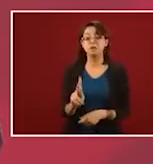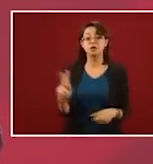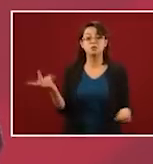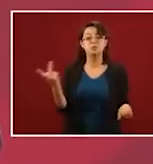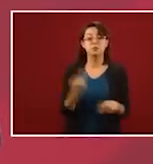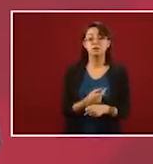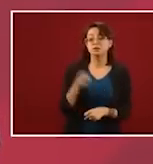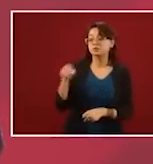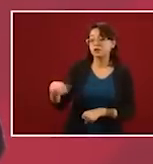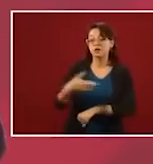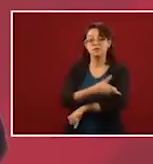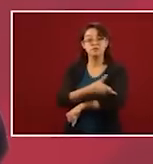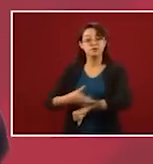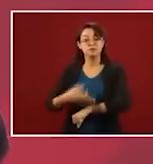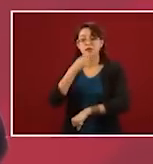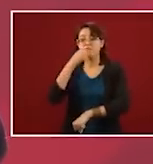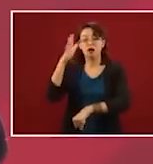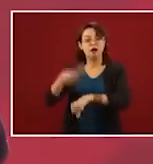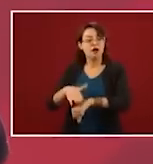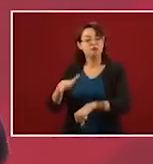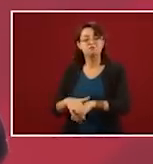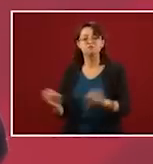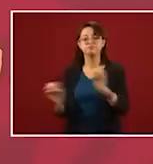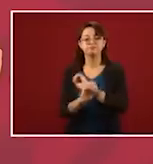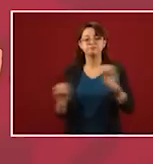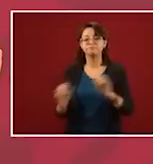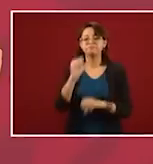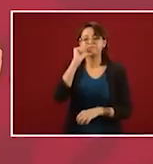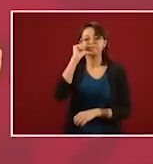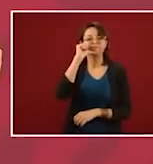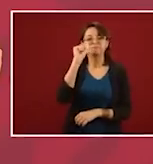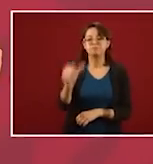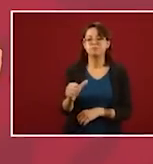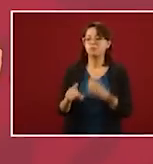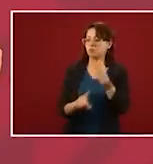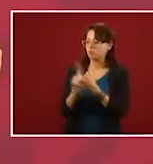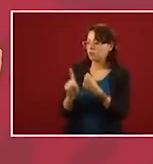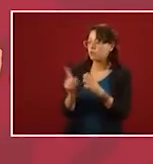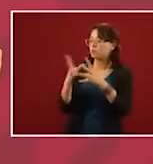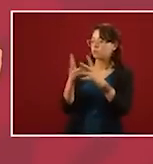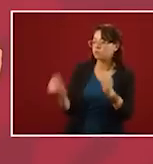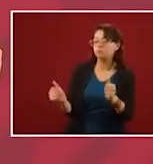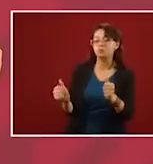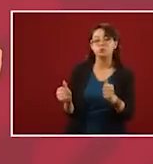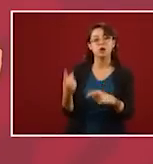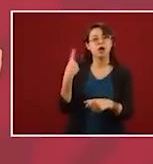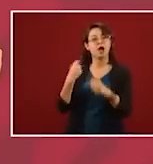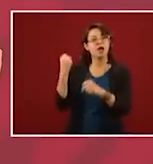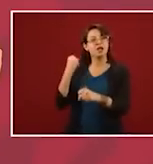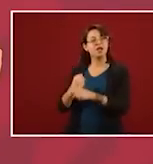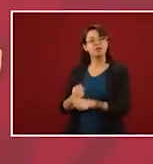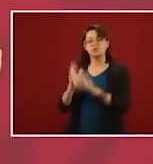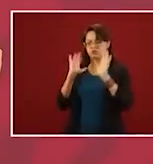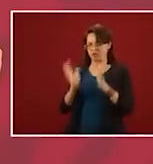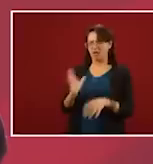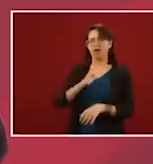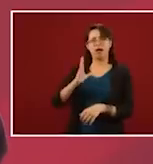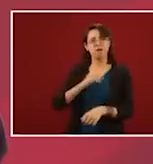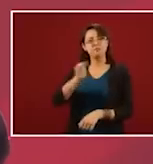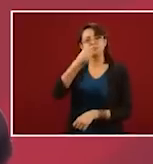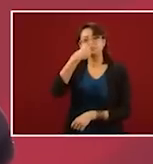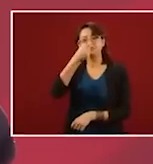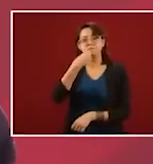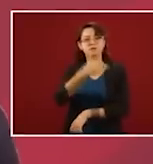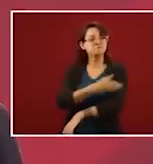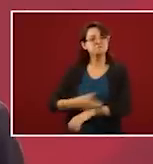las familias no se los comunicó que el gobierno había solucionado el problema desde agosto del año pasado.